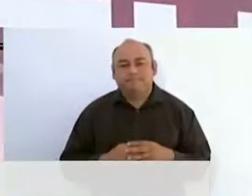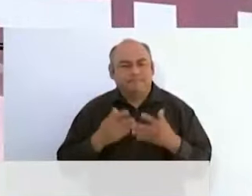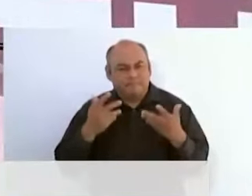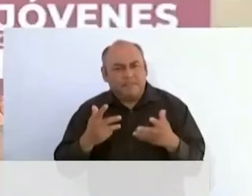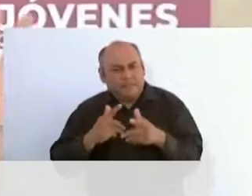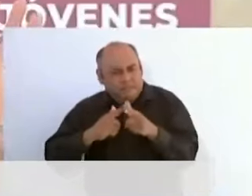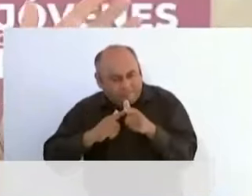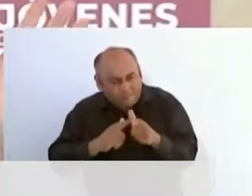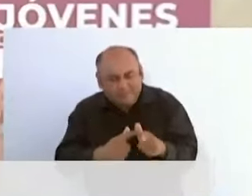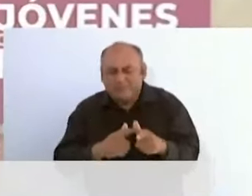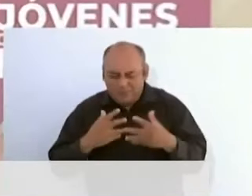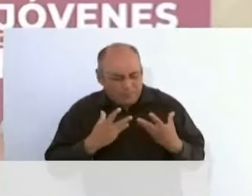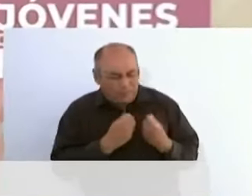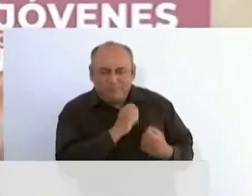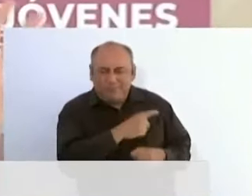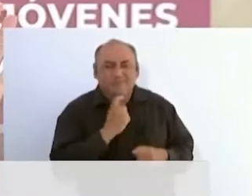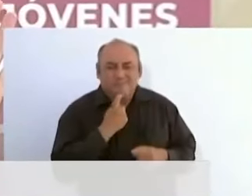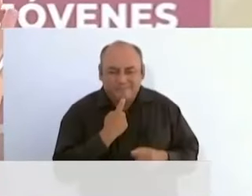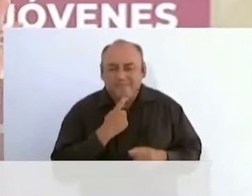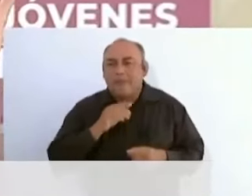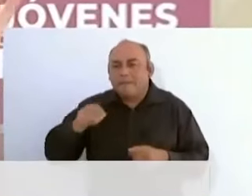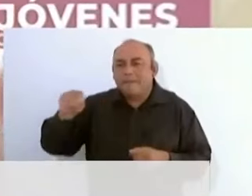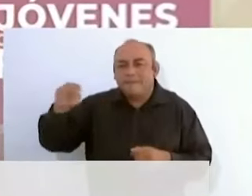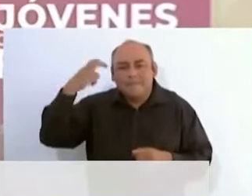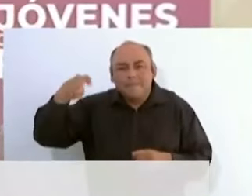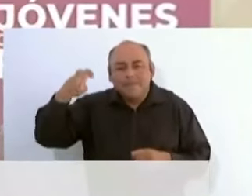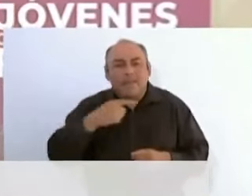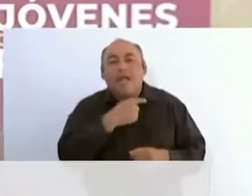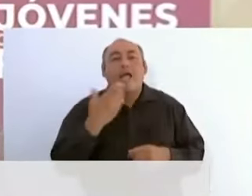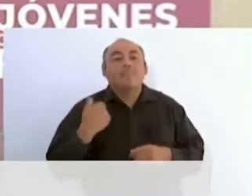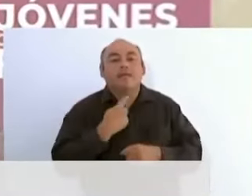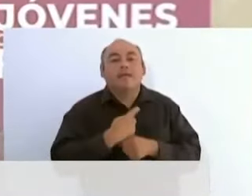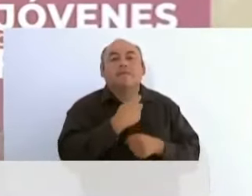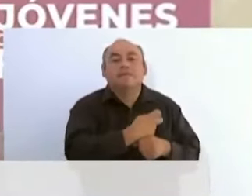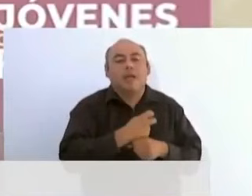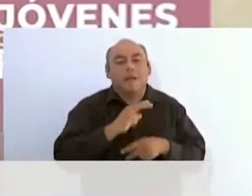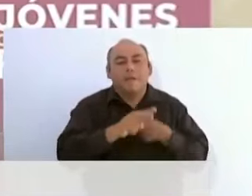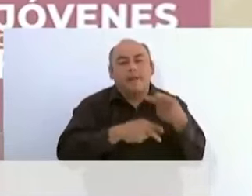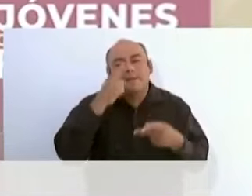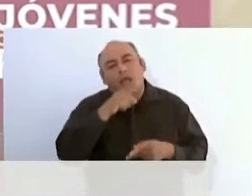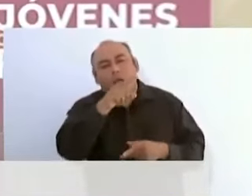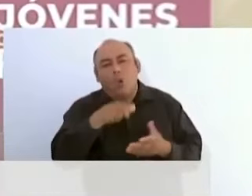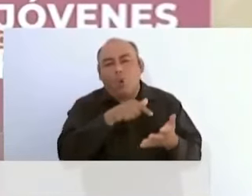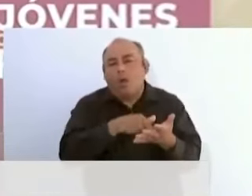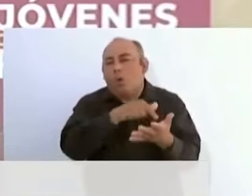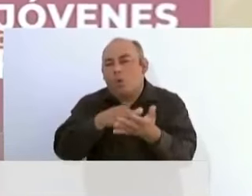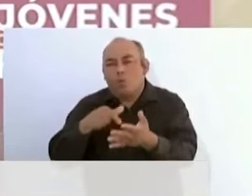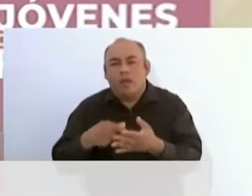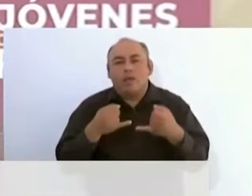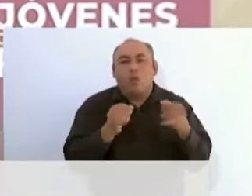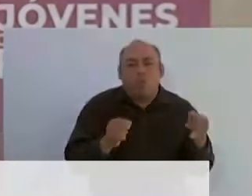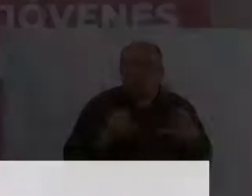seguir viajando con el presidente porque ya me invitó a que vayamos a las inauguraciones que tiene en este